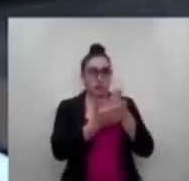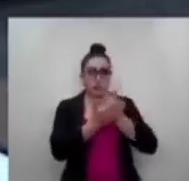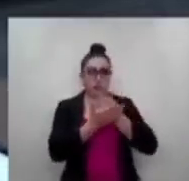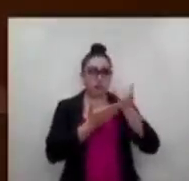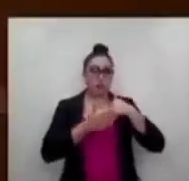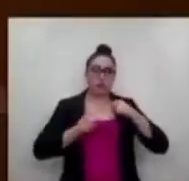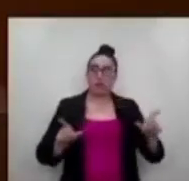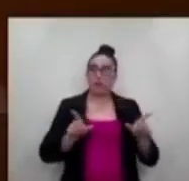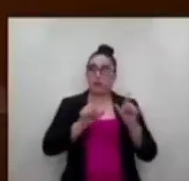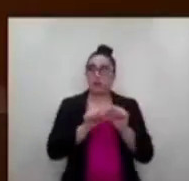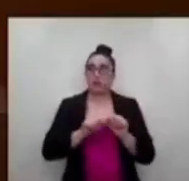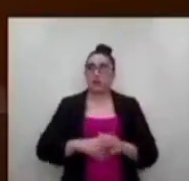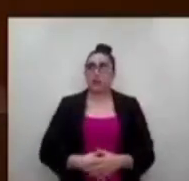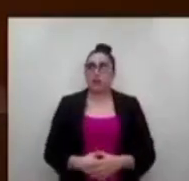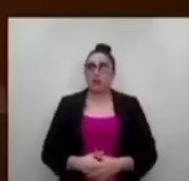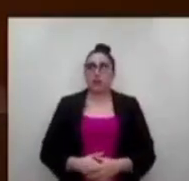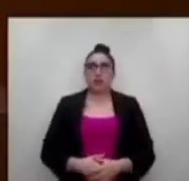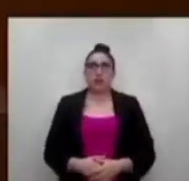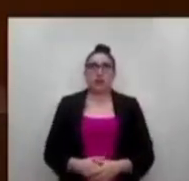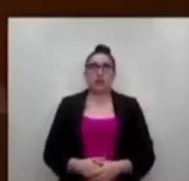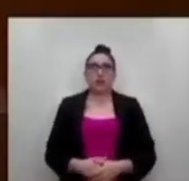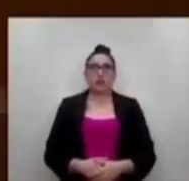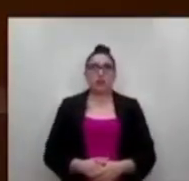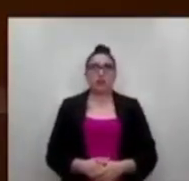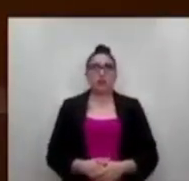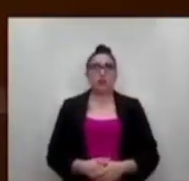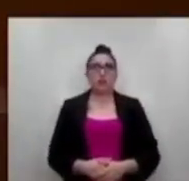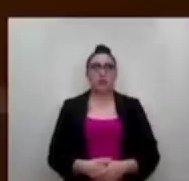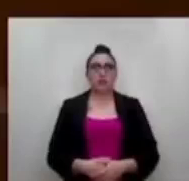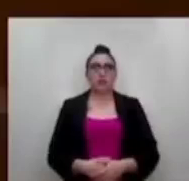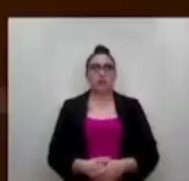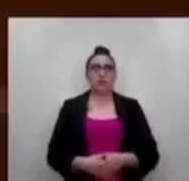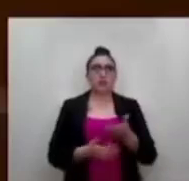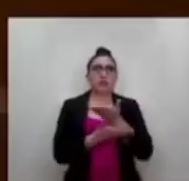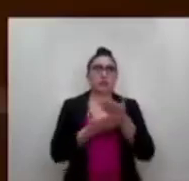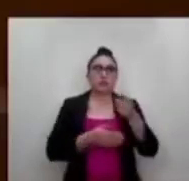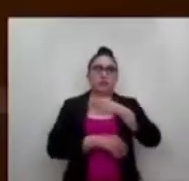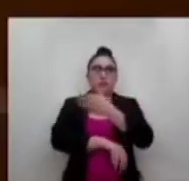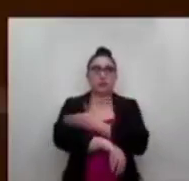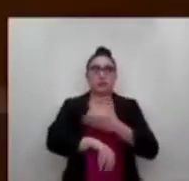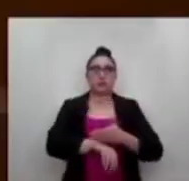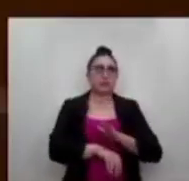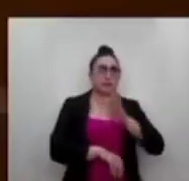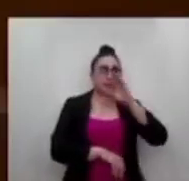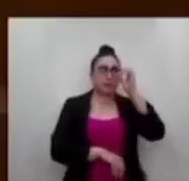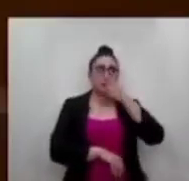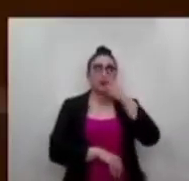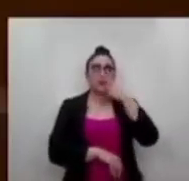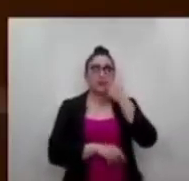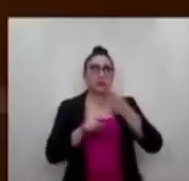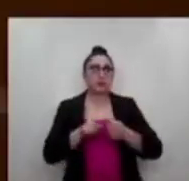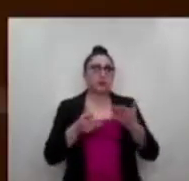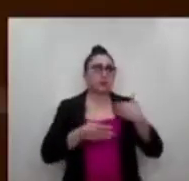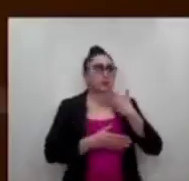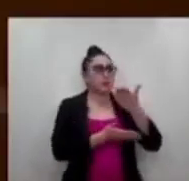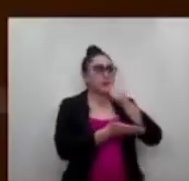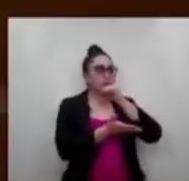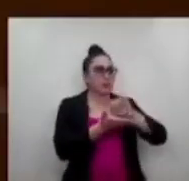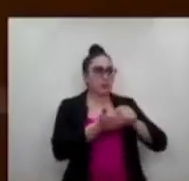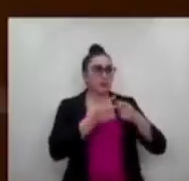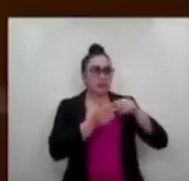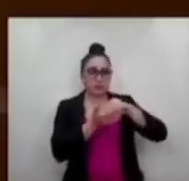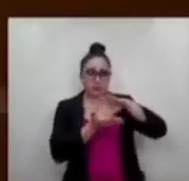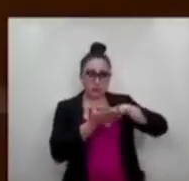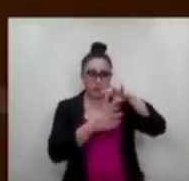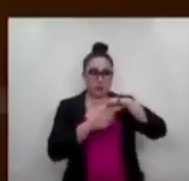presidenta. Muchas gracias, secretario. Magistrados, el proyecto está a su consideración. Al no haber intervenciones, secretaria, por favor, toma la votación. Sí, magistrada.